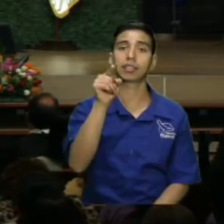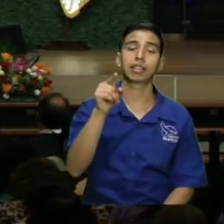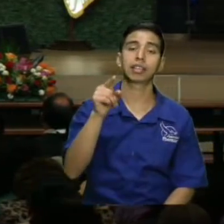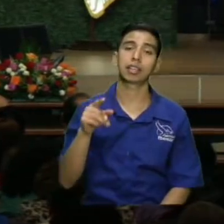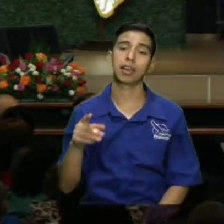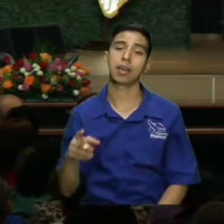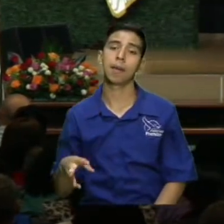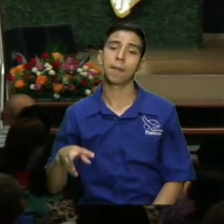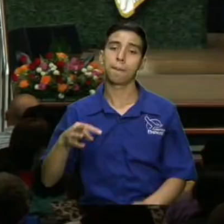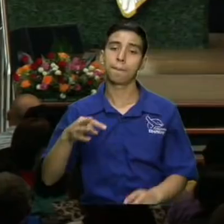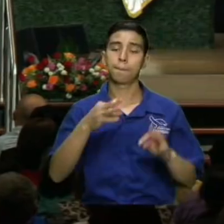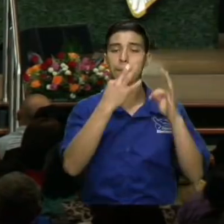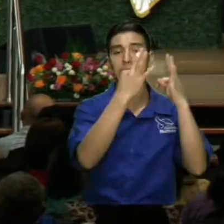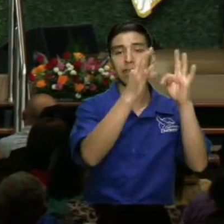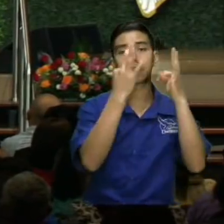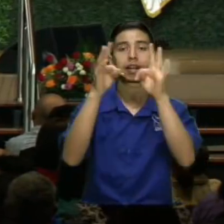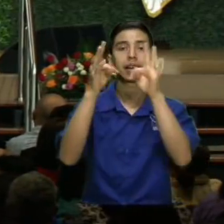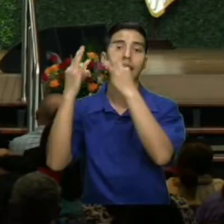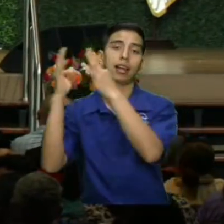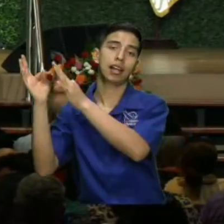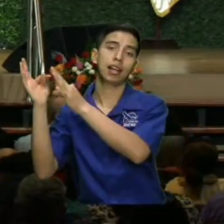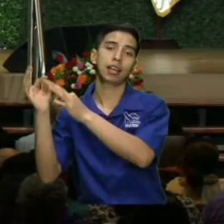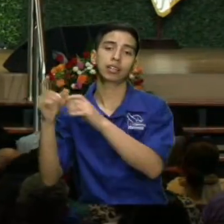Aleluya, yo quiero doble porción.